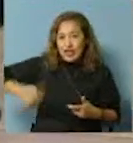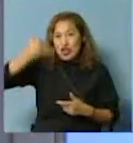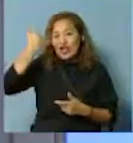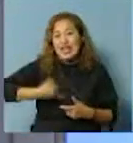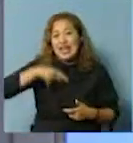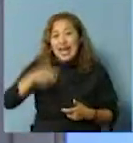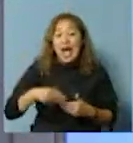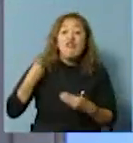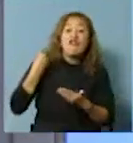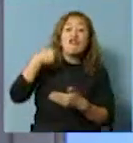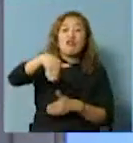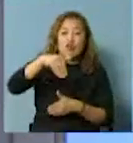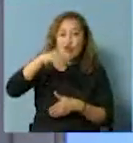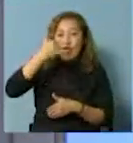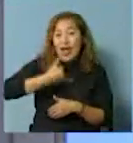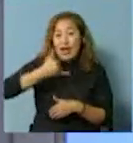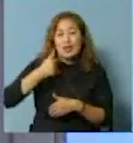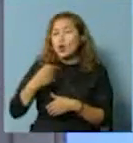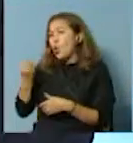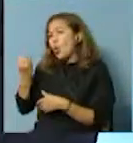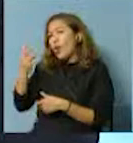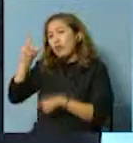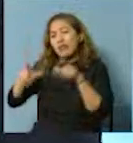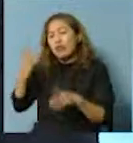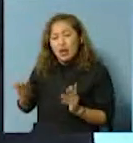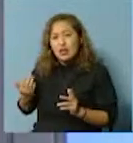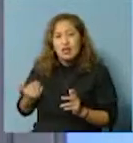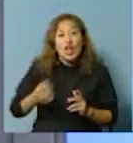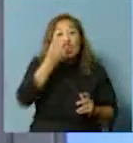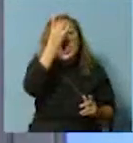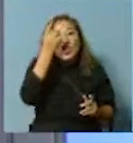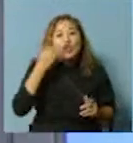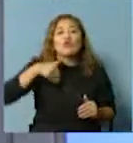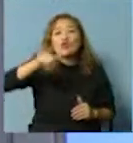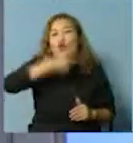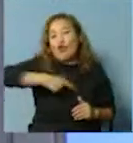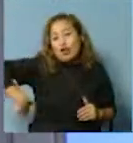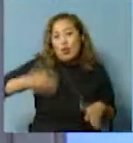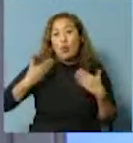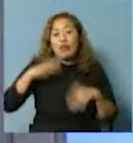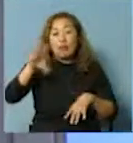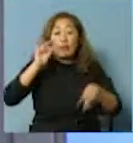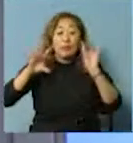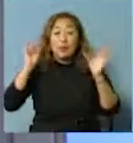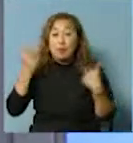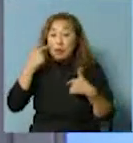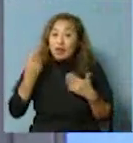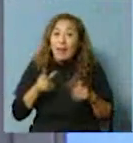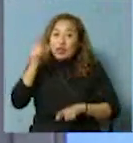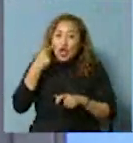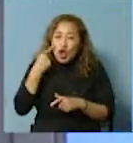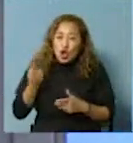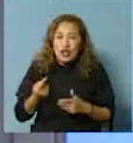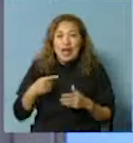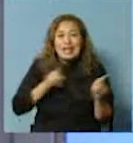cantidad de candidatos para gobernador ahí son 12 2 hay 12 así que vamos para que la gente los conozca